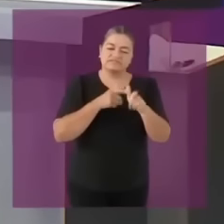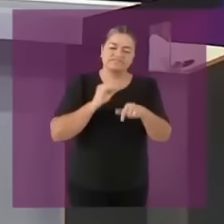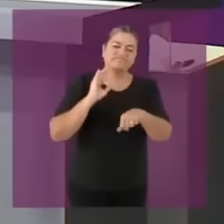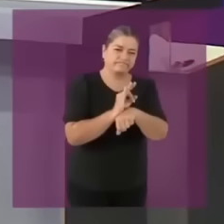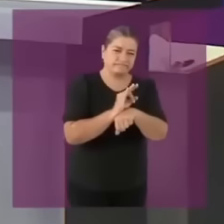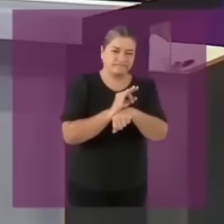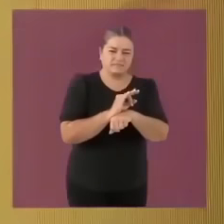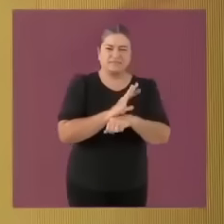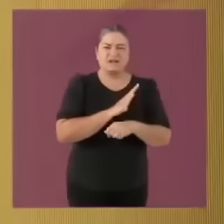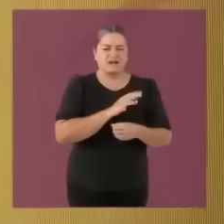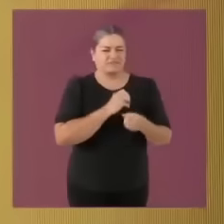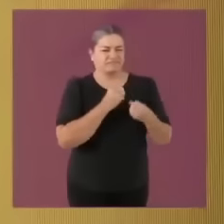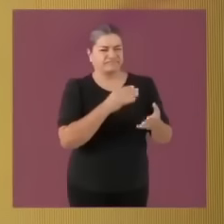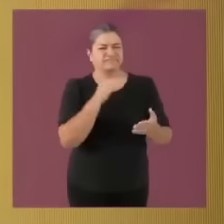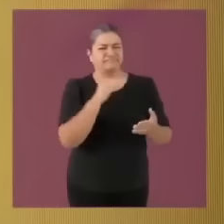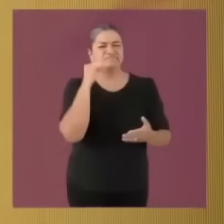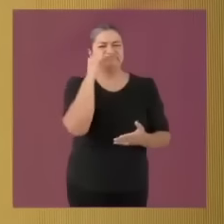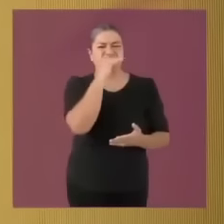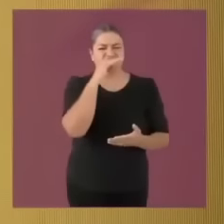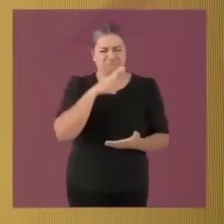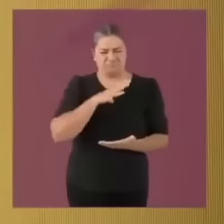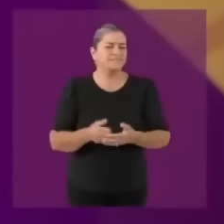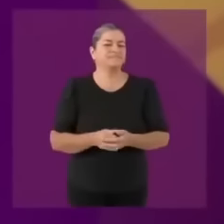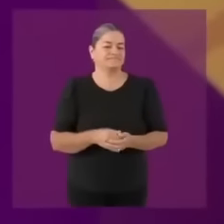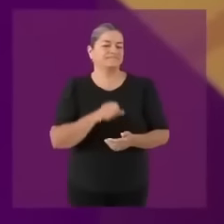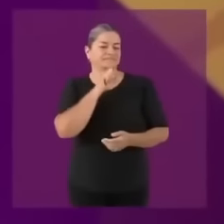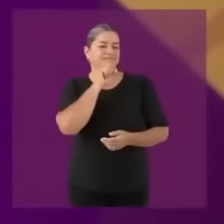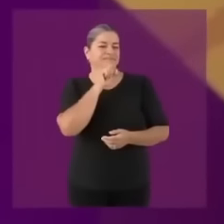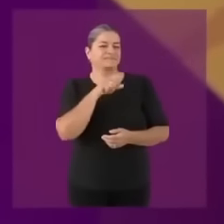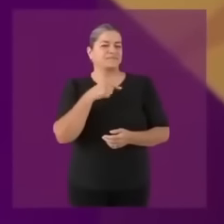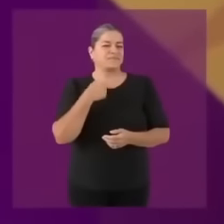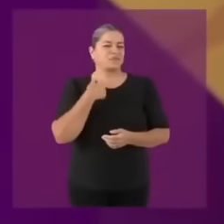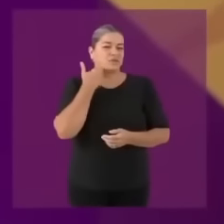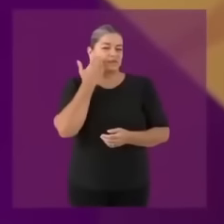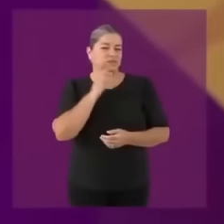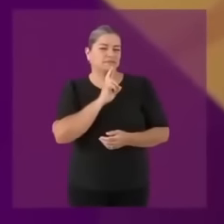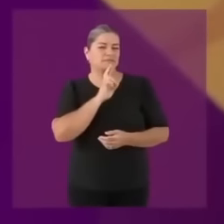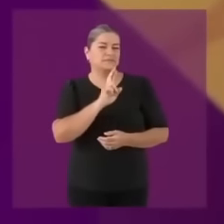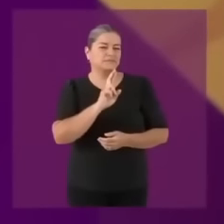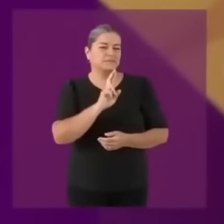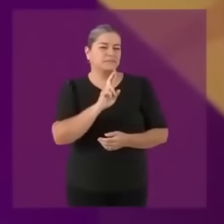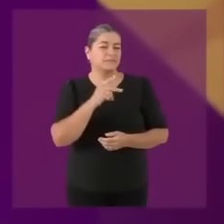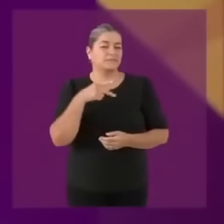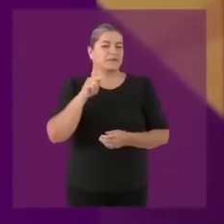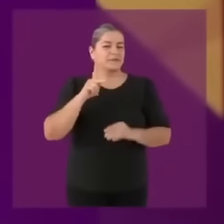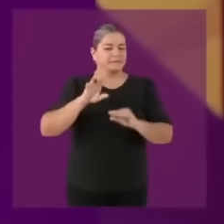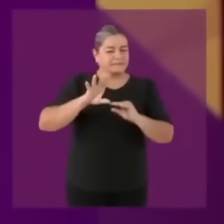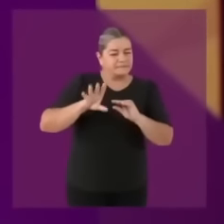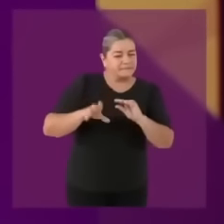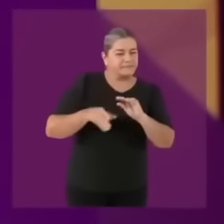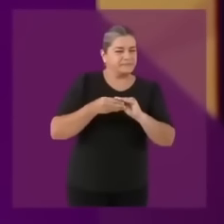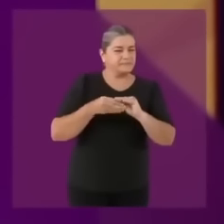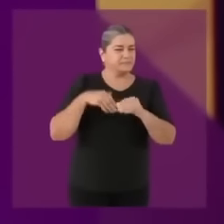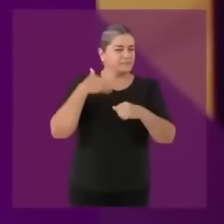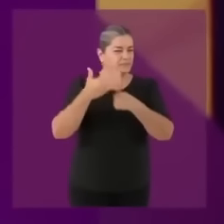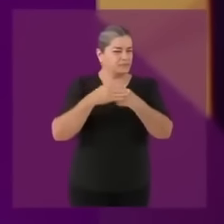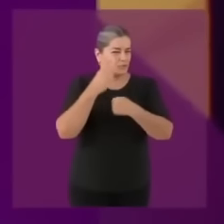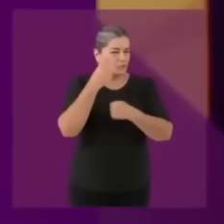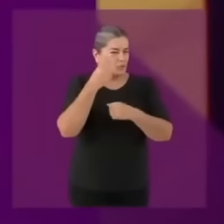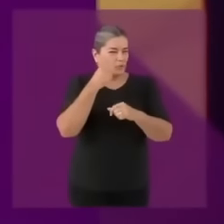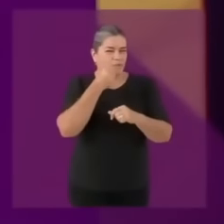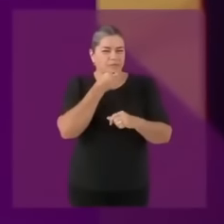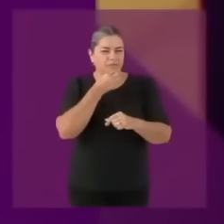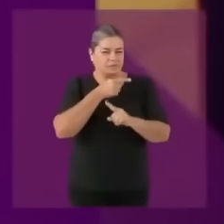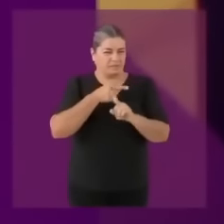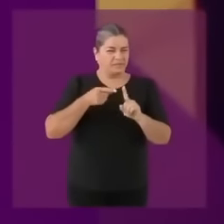candidata Claudia Sheinbaum. Candidato Jorge Nivitales, misma pregunta. Antes que nada, y por educación me quiero masturbar, soy Jorge Álvarez Maínez, pero desde